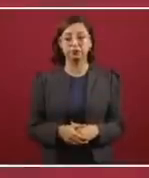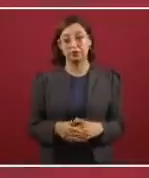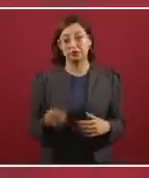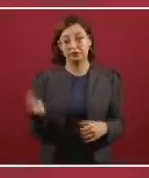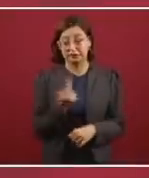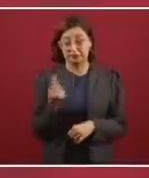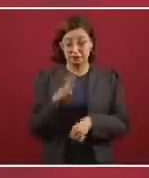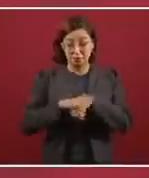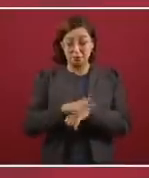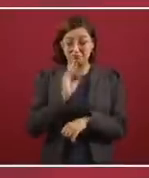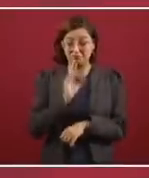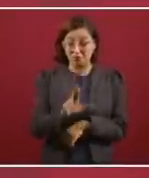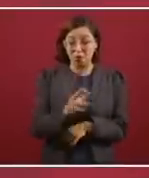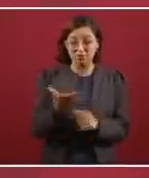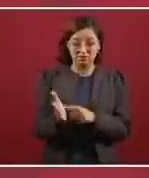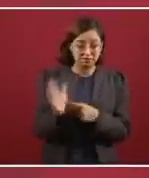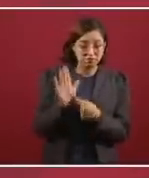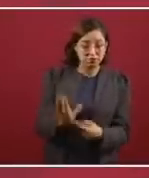resultados, que